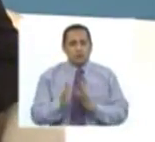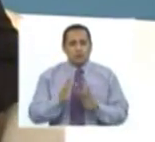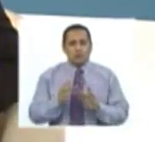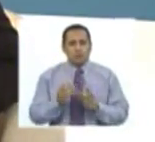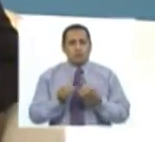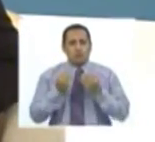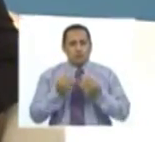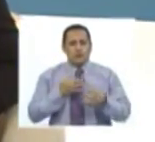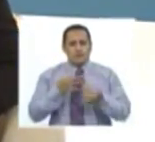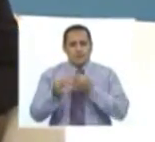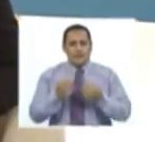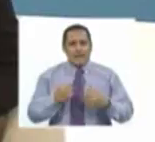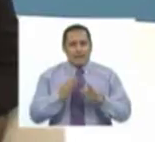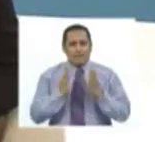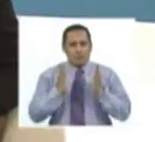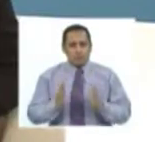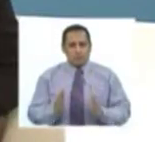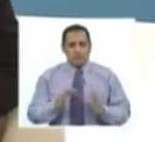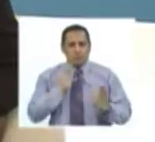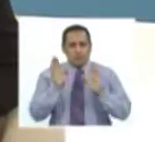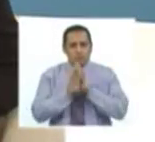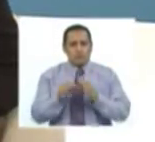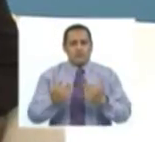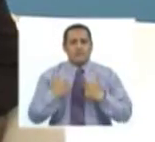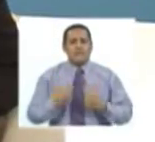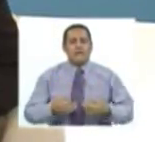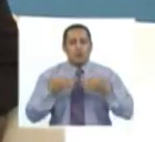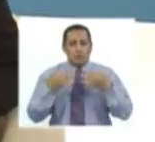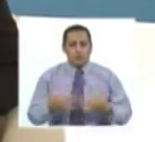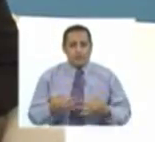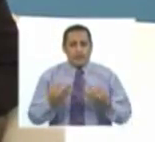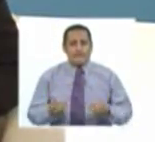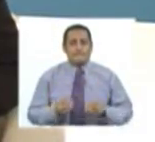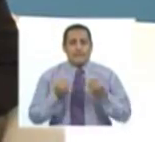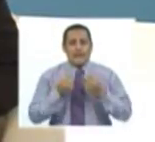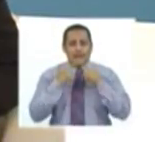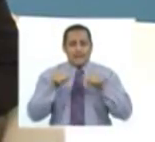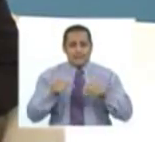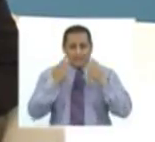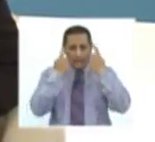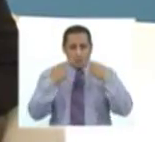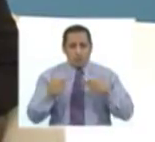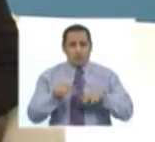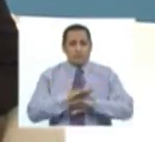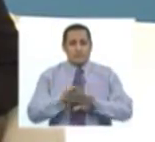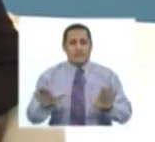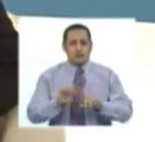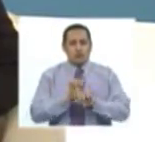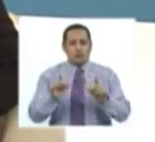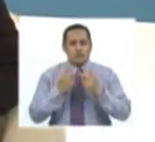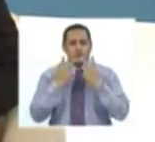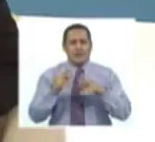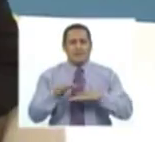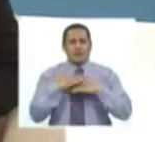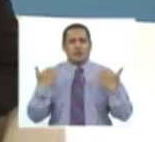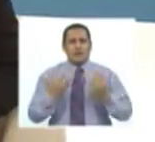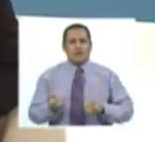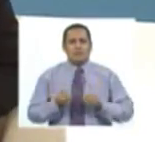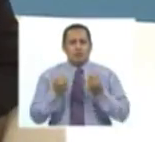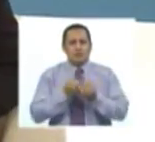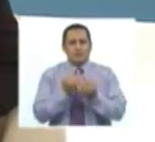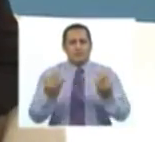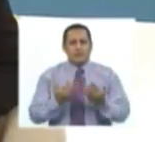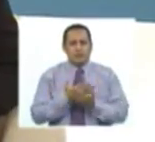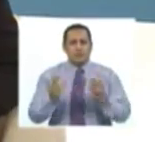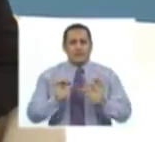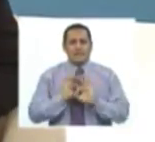proceso un poco acusa a las formas, ¿no? O sea, que se tienen que cumplir para que esta decisión final no se vea afectada a veces por